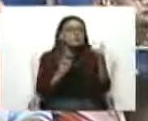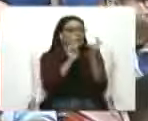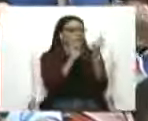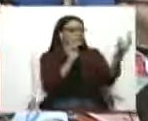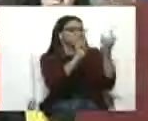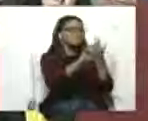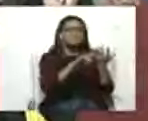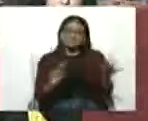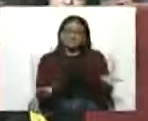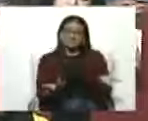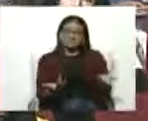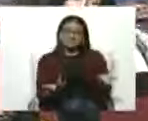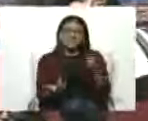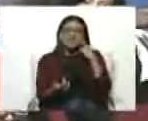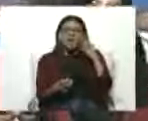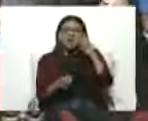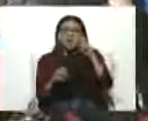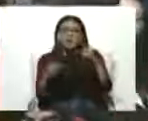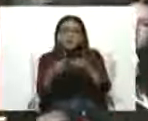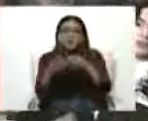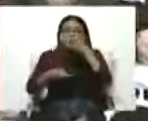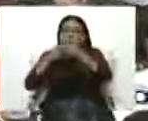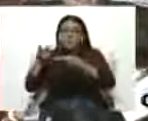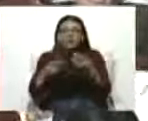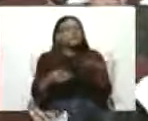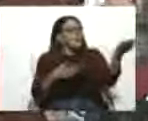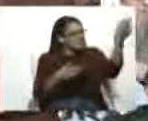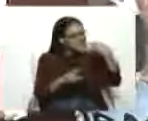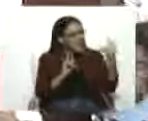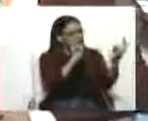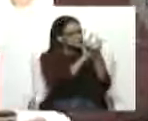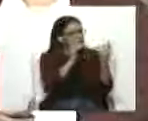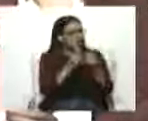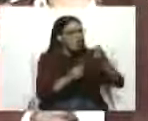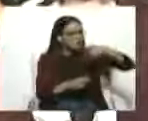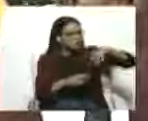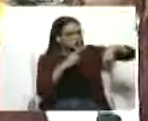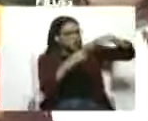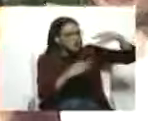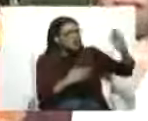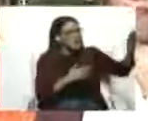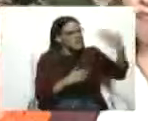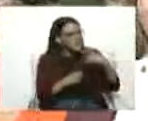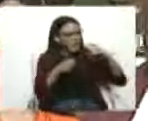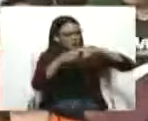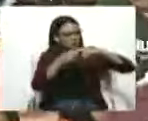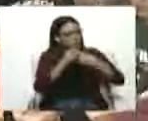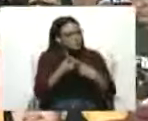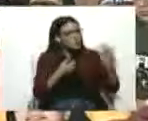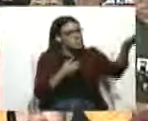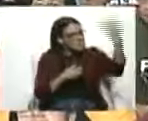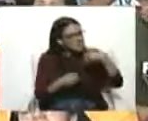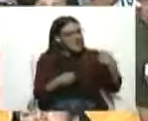Enamórate, ¿ves? Enamórate, acércate, súmate con nosotros. Incorpórate.